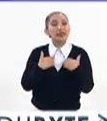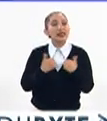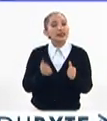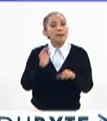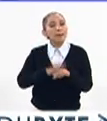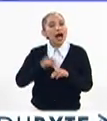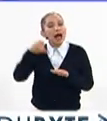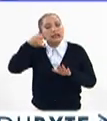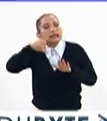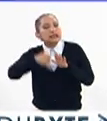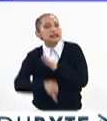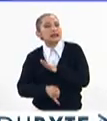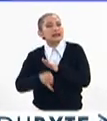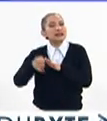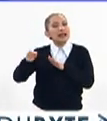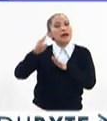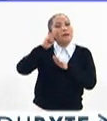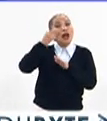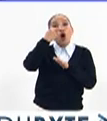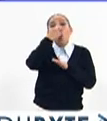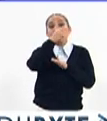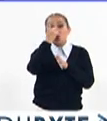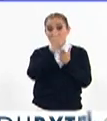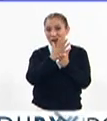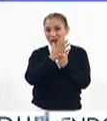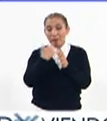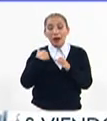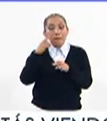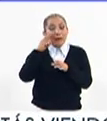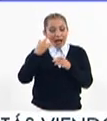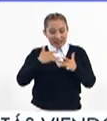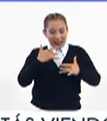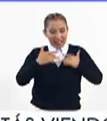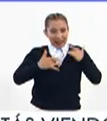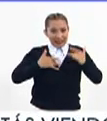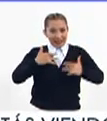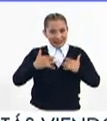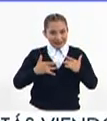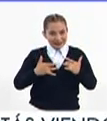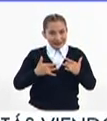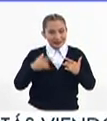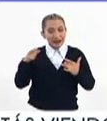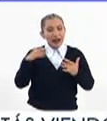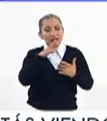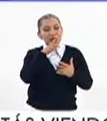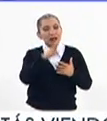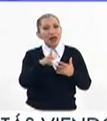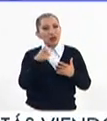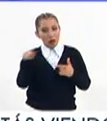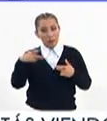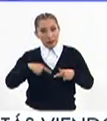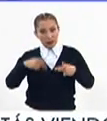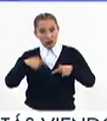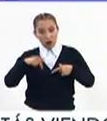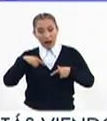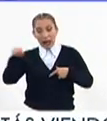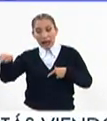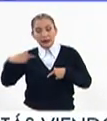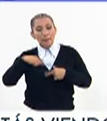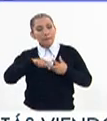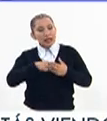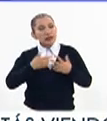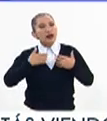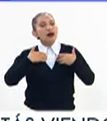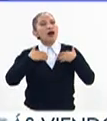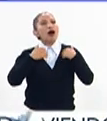comprender más allá de ver con nuestros ojos, es más bien ver con nuestros sentidos. El resultado que se lleva con las personas es que ellas empiecen